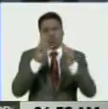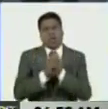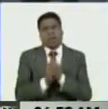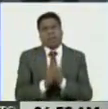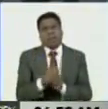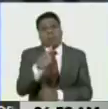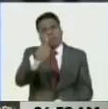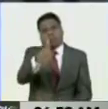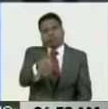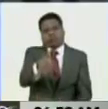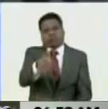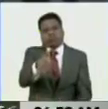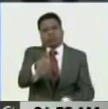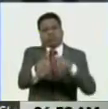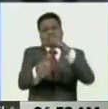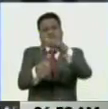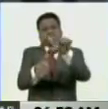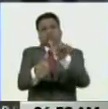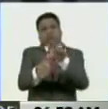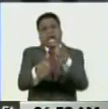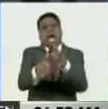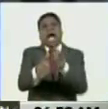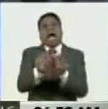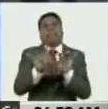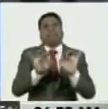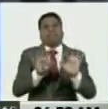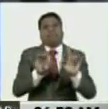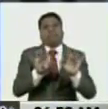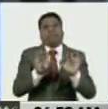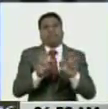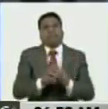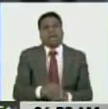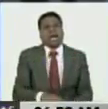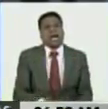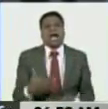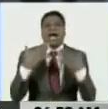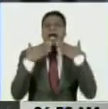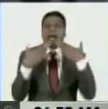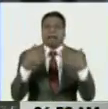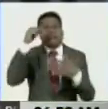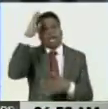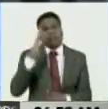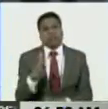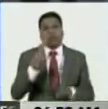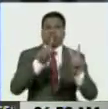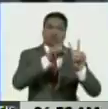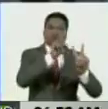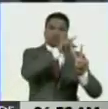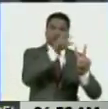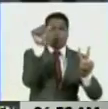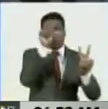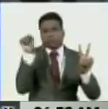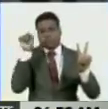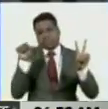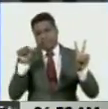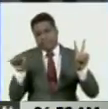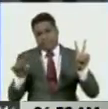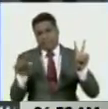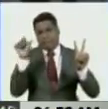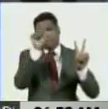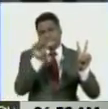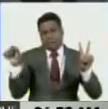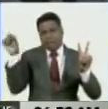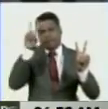donde un proceso que ha sido cuestionado, ya llevamos, gracias a Dios, 2 semanas donde las mismas